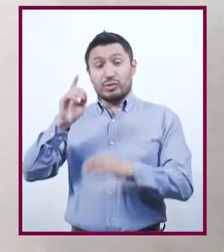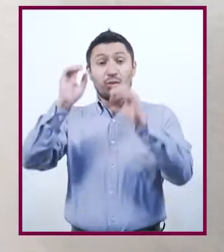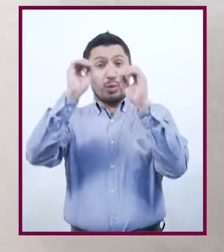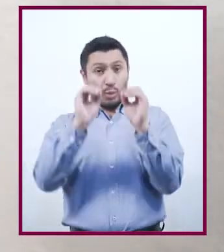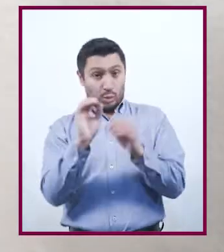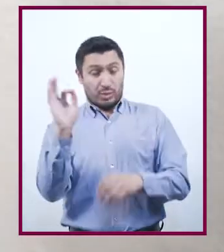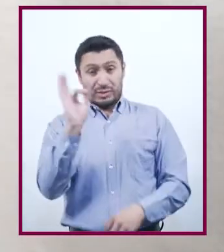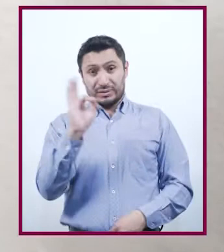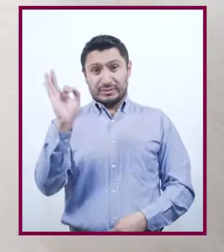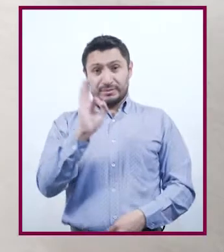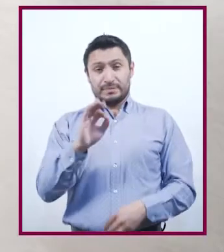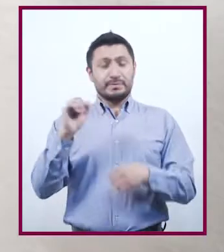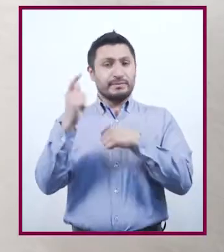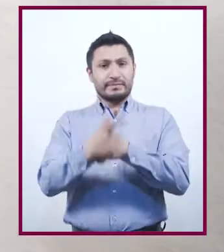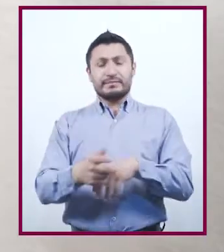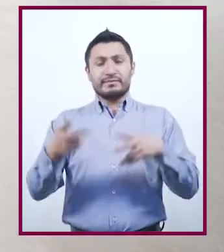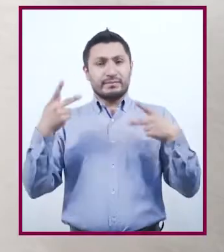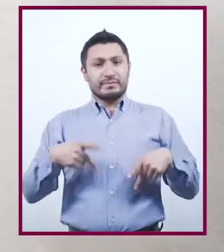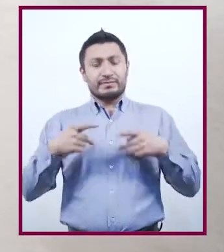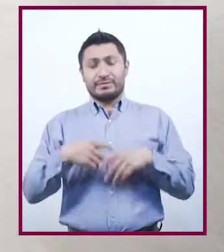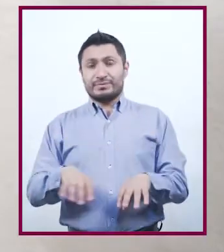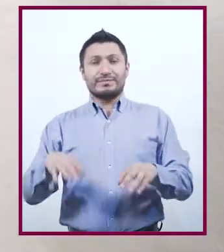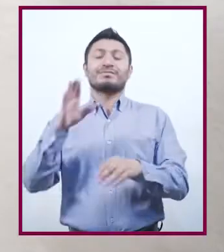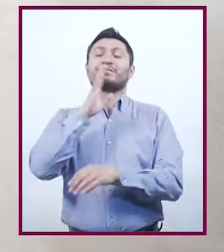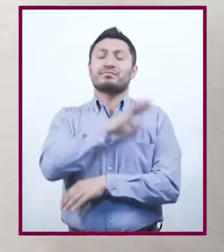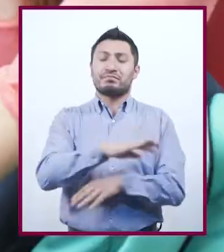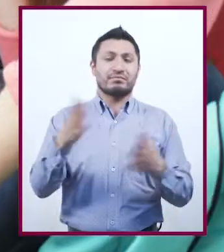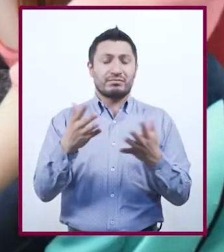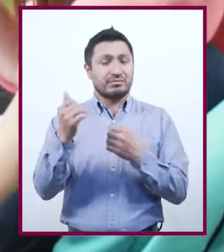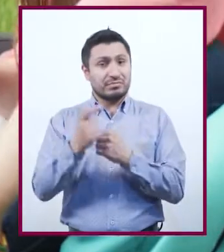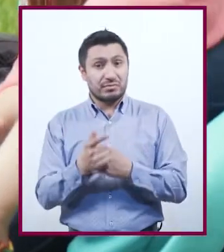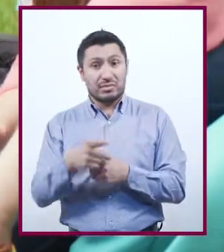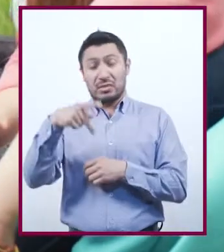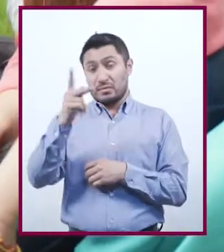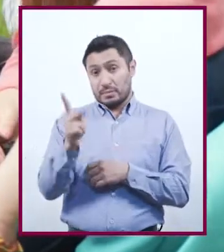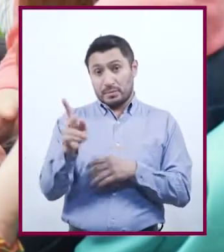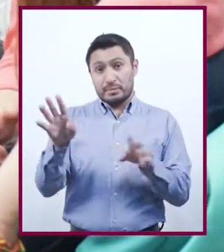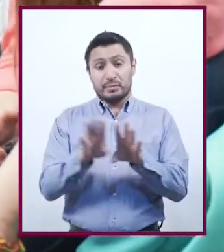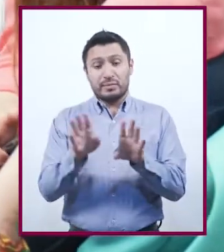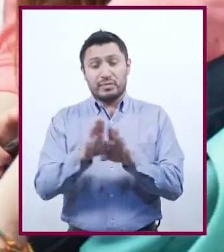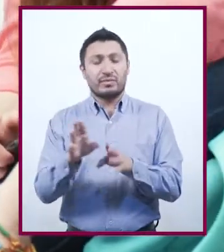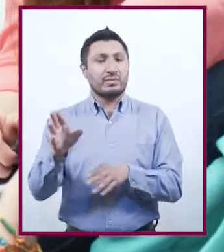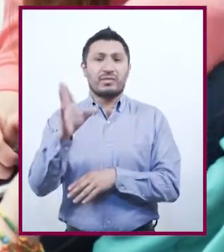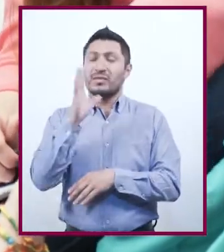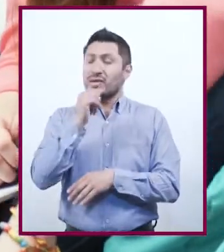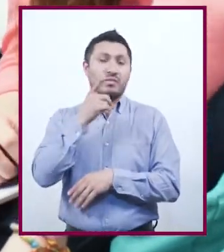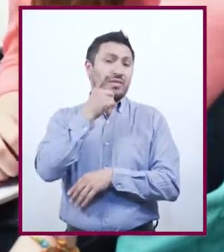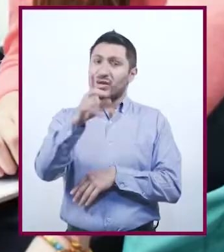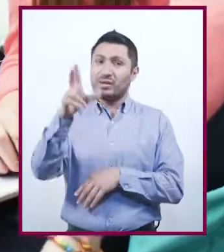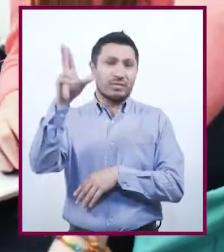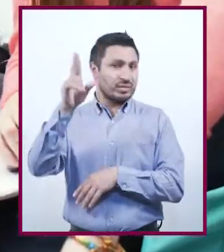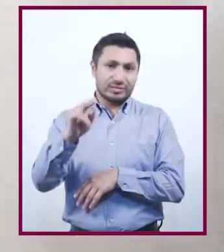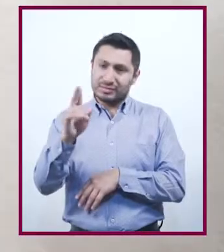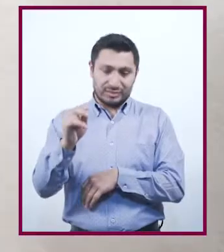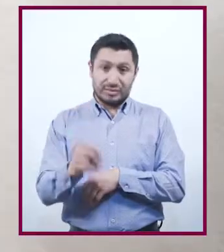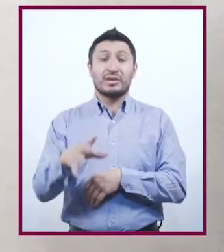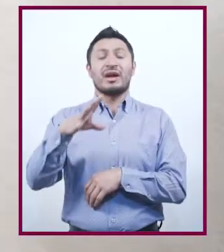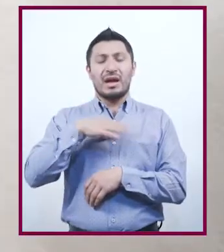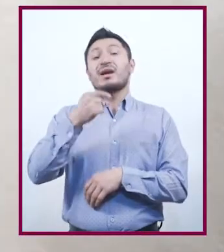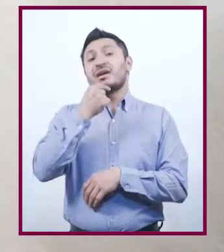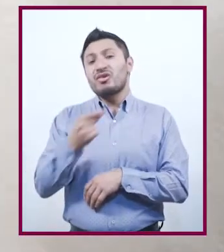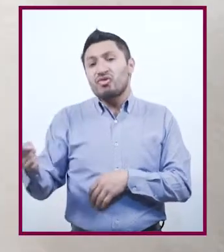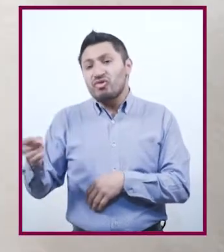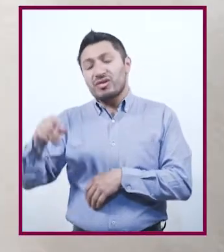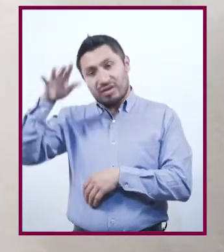desde pequeños o quizás alguien metió la pata. Sin embargo, en términos generales, no podemos negar que hoy en día, entre